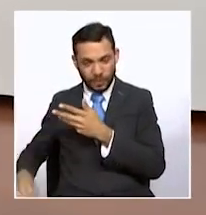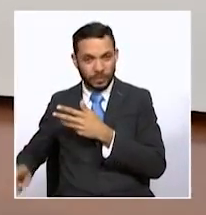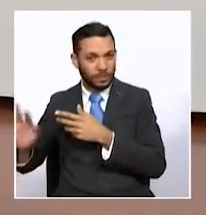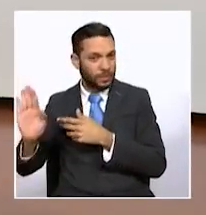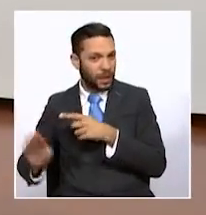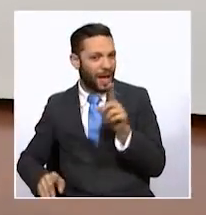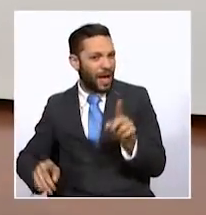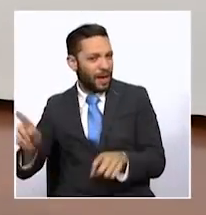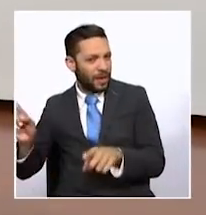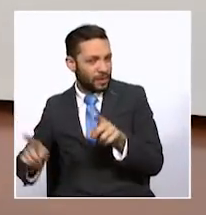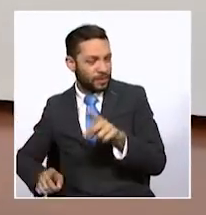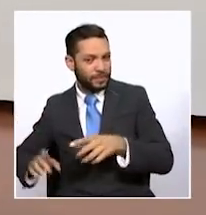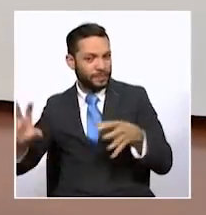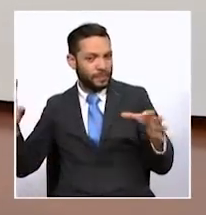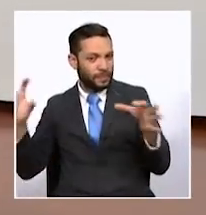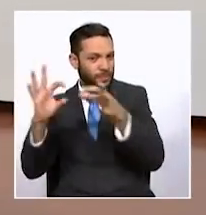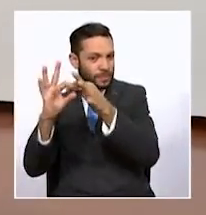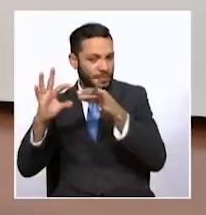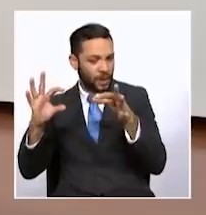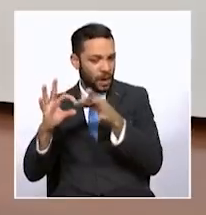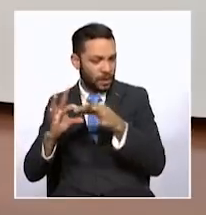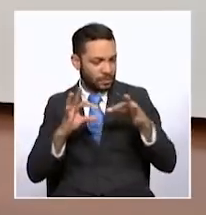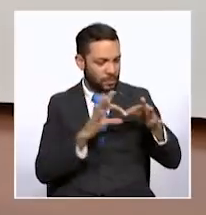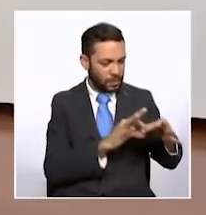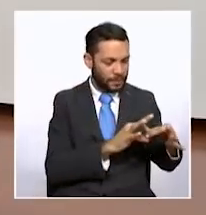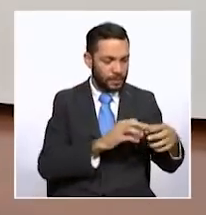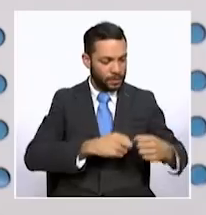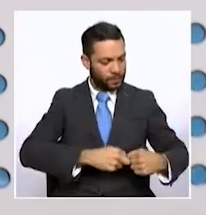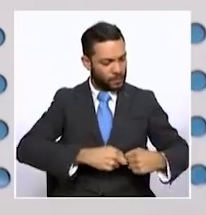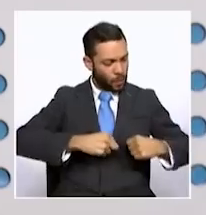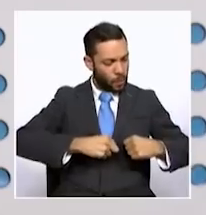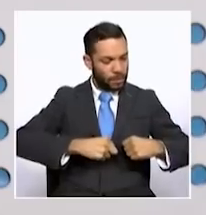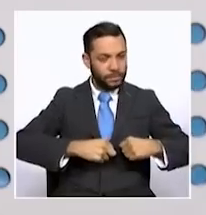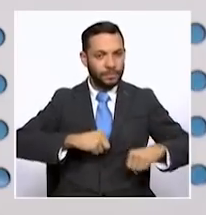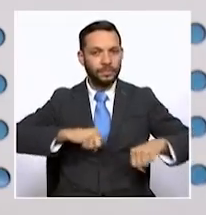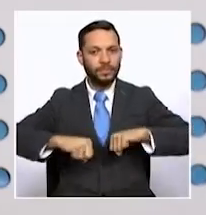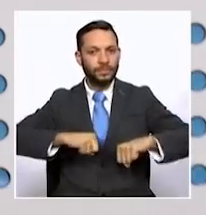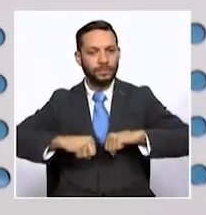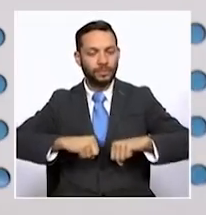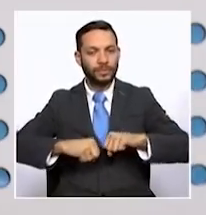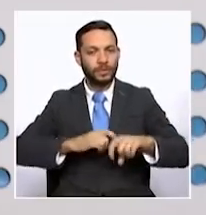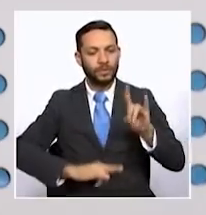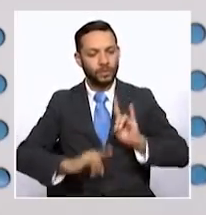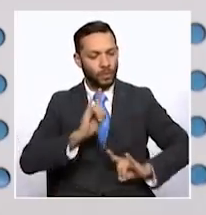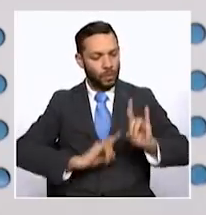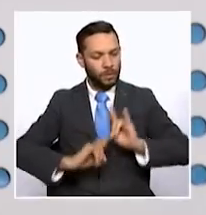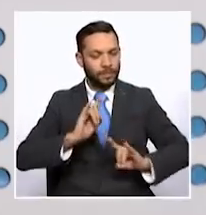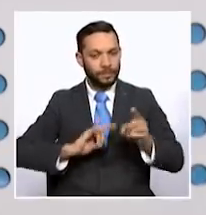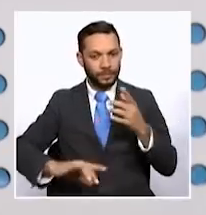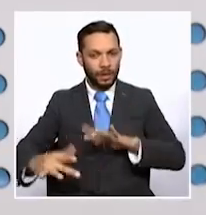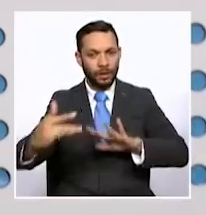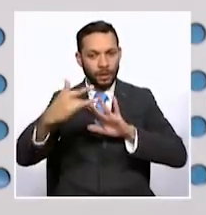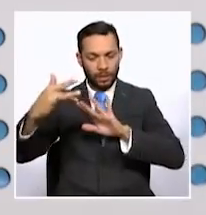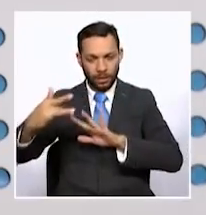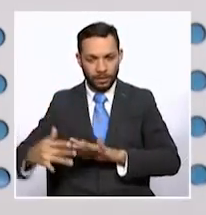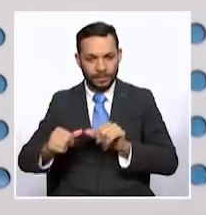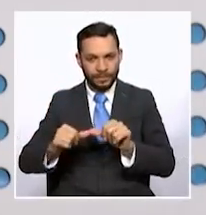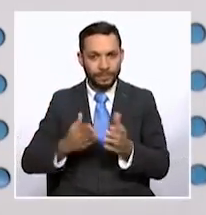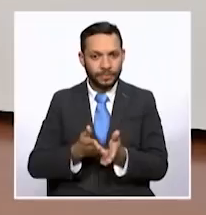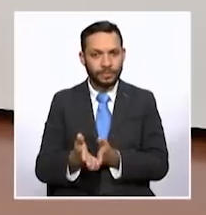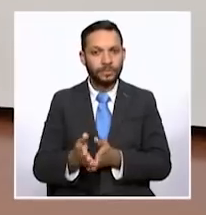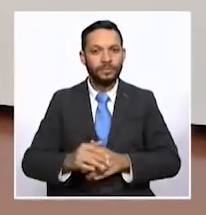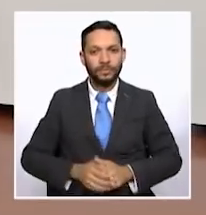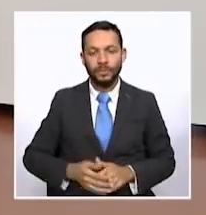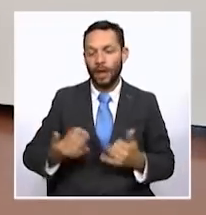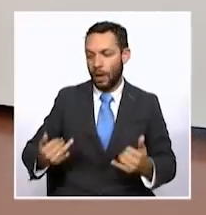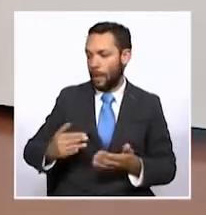algunos ligamentos que son los que nos ayudan a mantener la estabilidad, pero principalmente la estabilidad articular se da a nivel de los ligamentos, que es la que ellos los mantienen. Bueno, vamos a